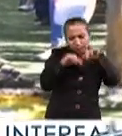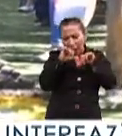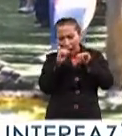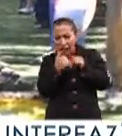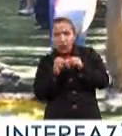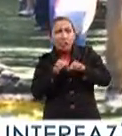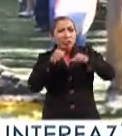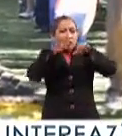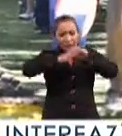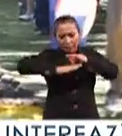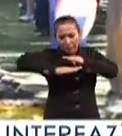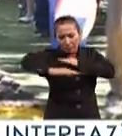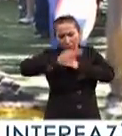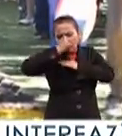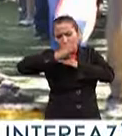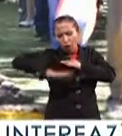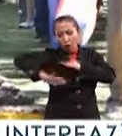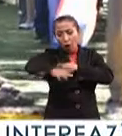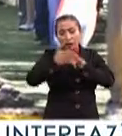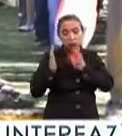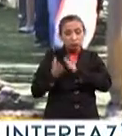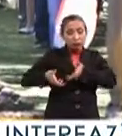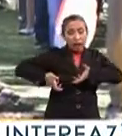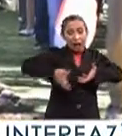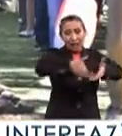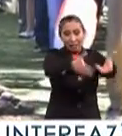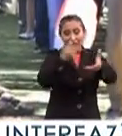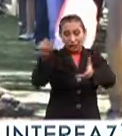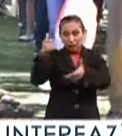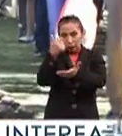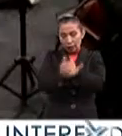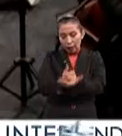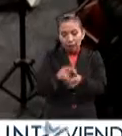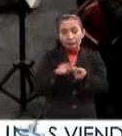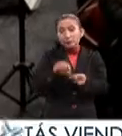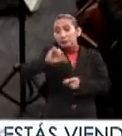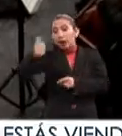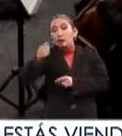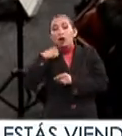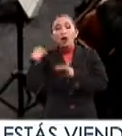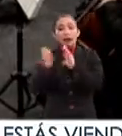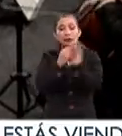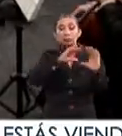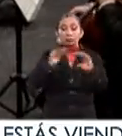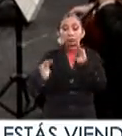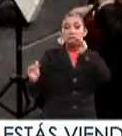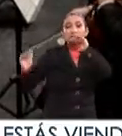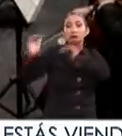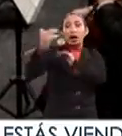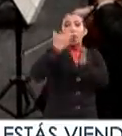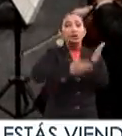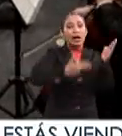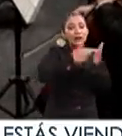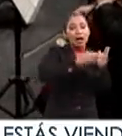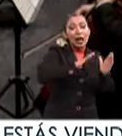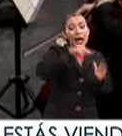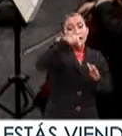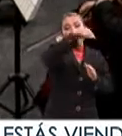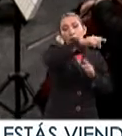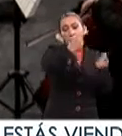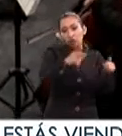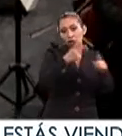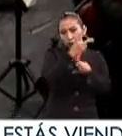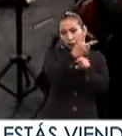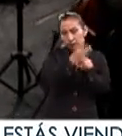un monumental tapete floral en una de las emblemáticas calles de la ciudad, así como las clases magistrales y talleres que imparten los